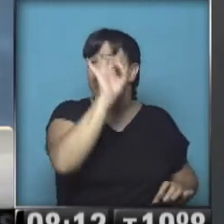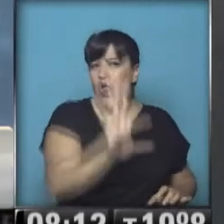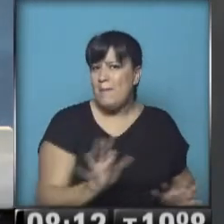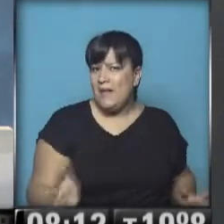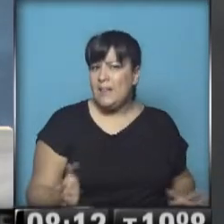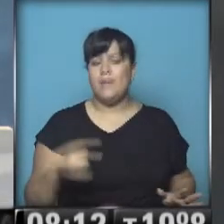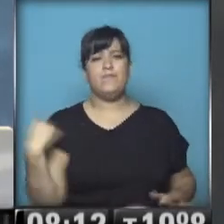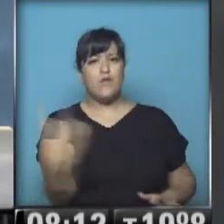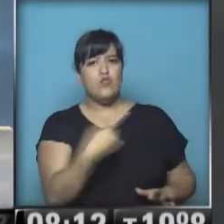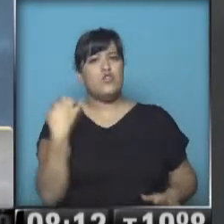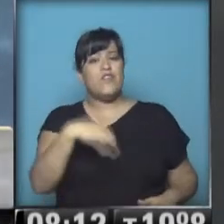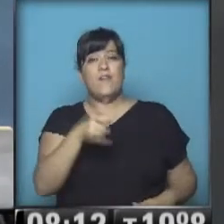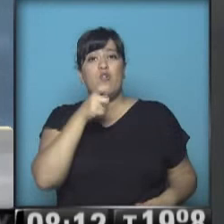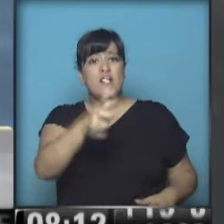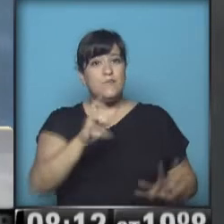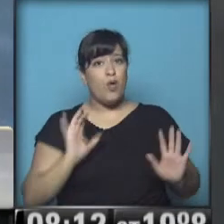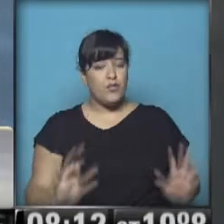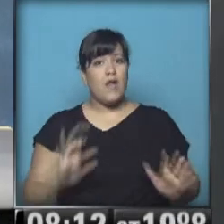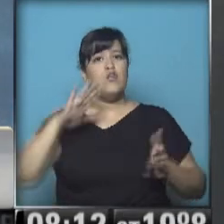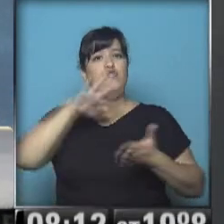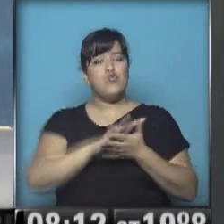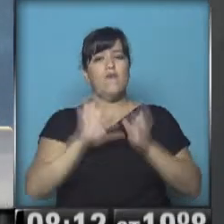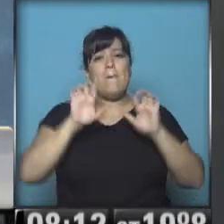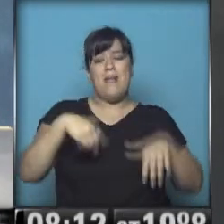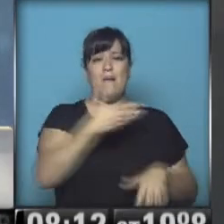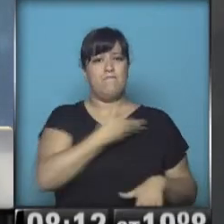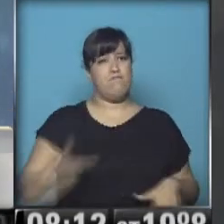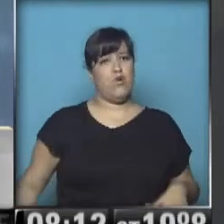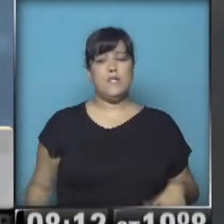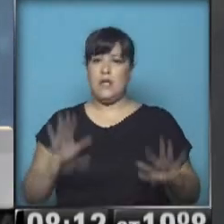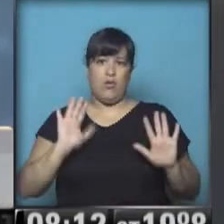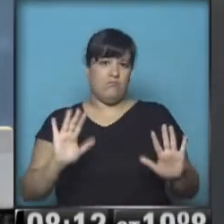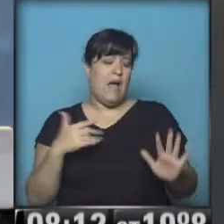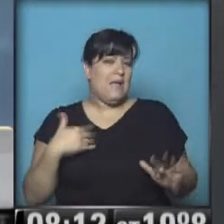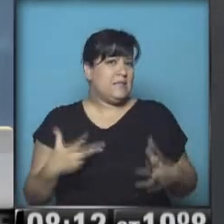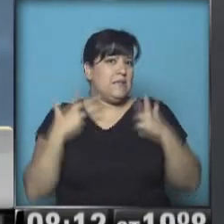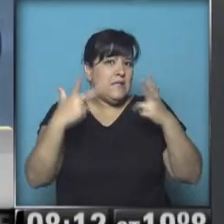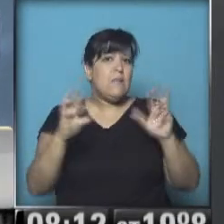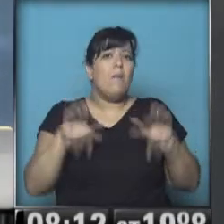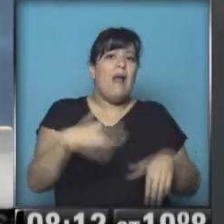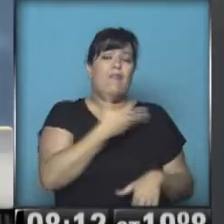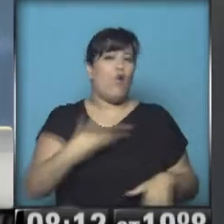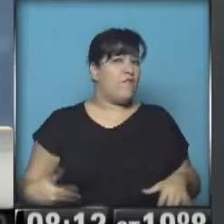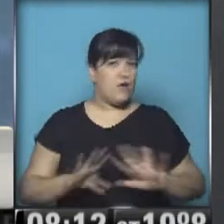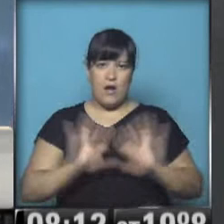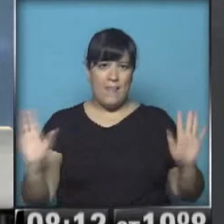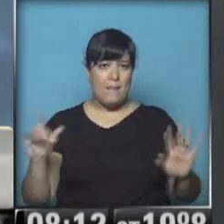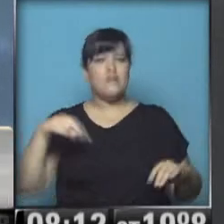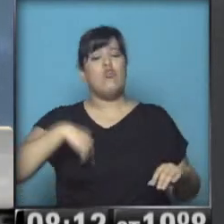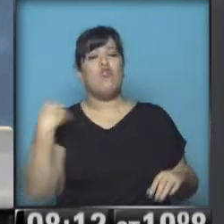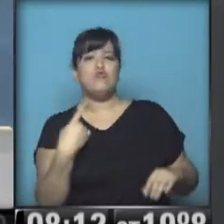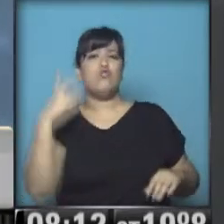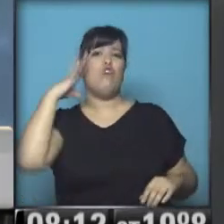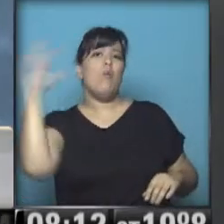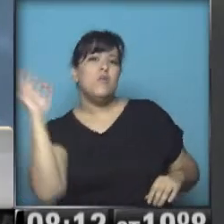tenemos que responder desde el punto de vista de la ejecución de las políticas públicas y esto lo que hacemos no efectuamos ninguna opinión